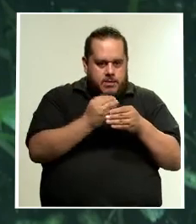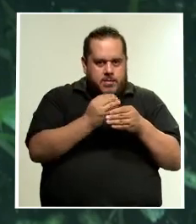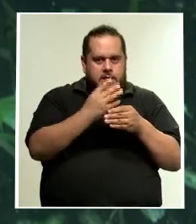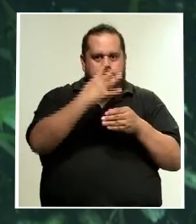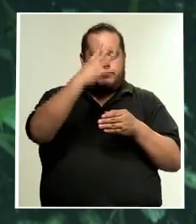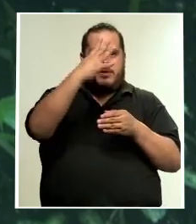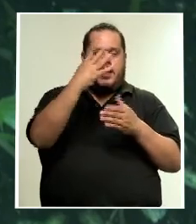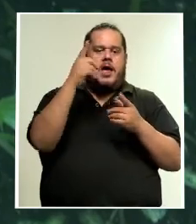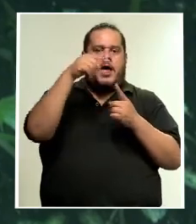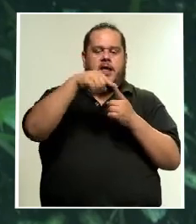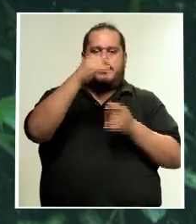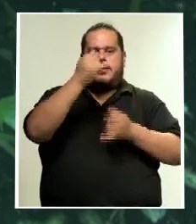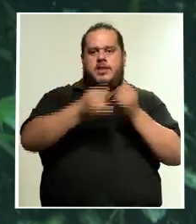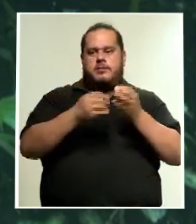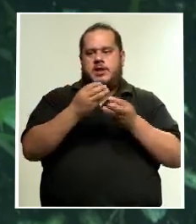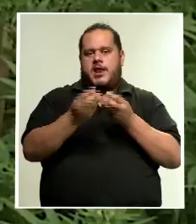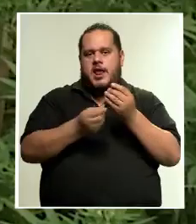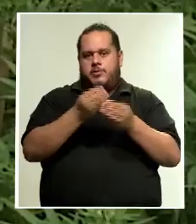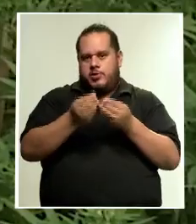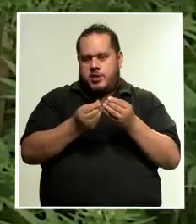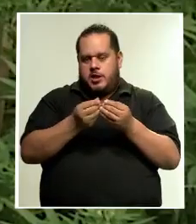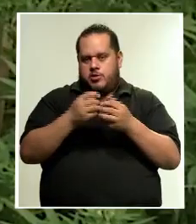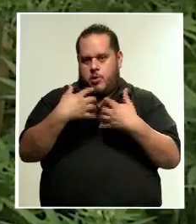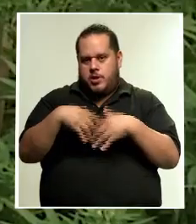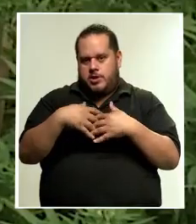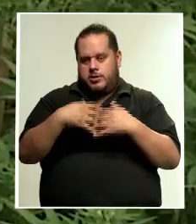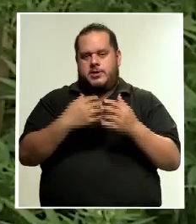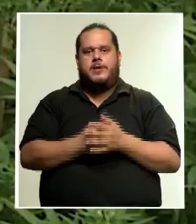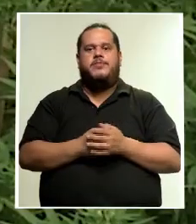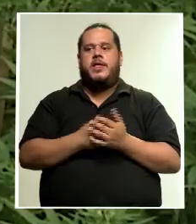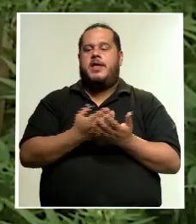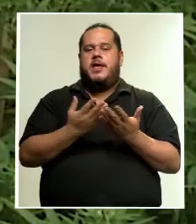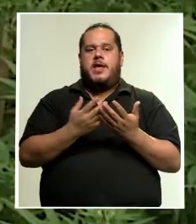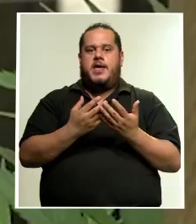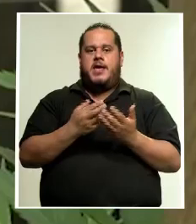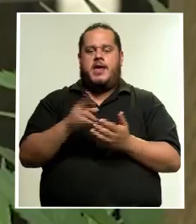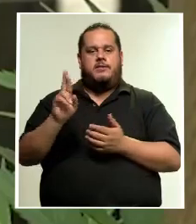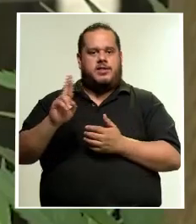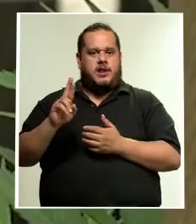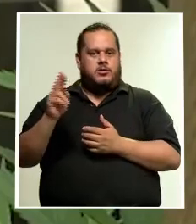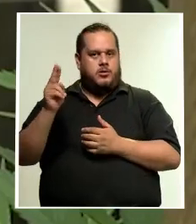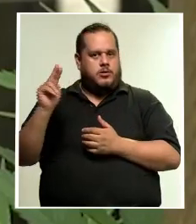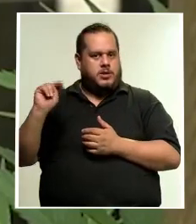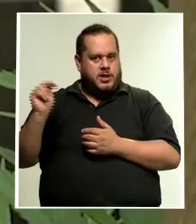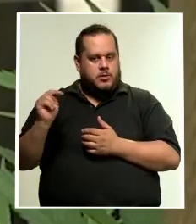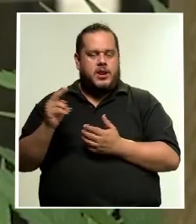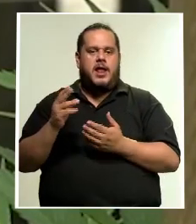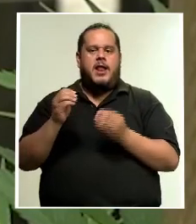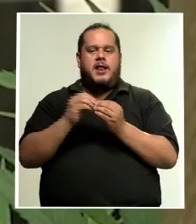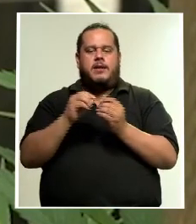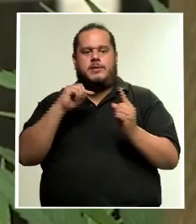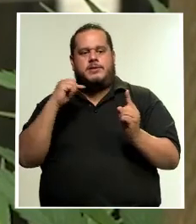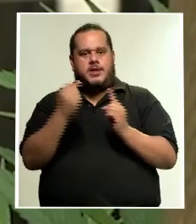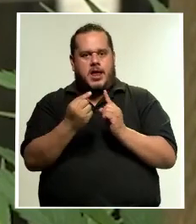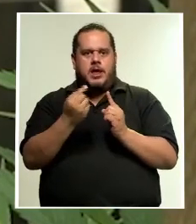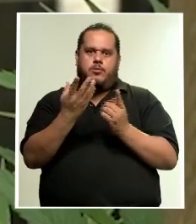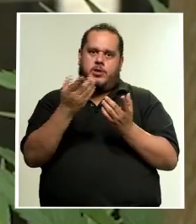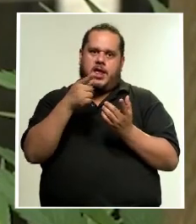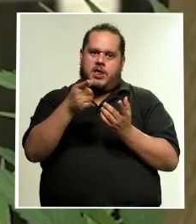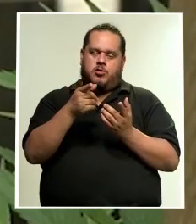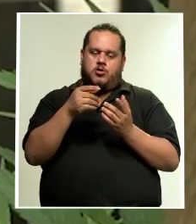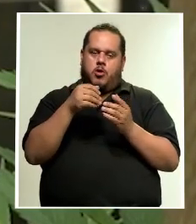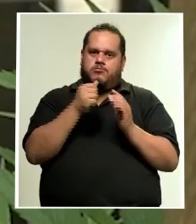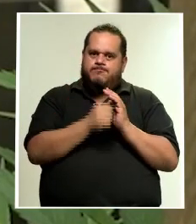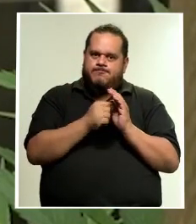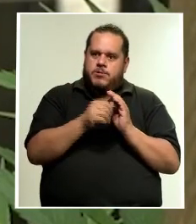llega al proceso industrial. Desde la bancada de Restauración Nacional, una de las más señaladas por ser conservadoras y que